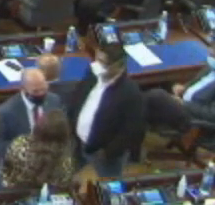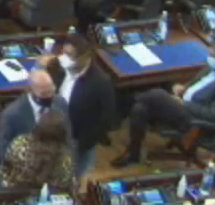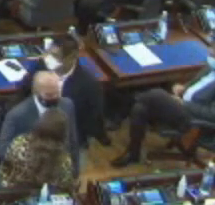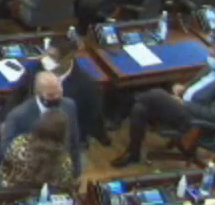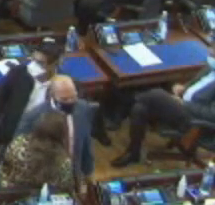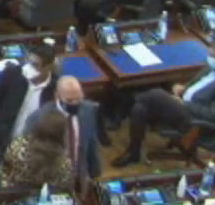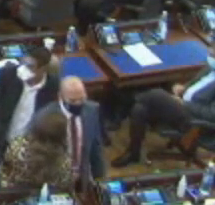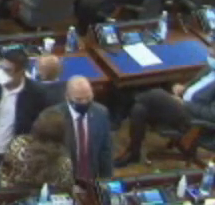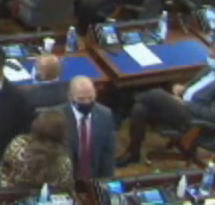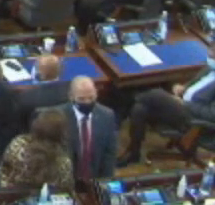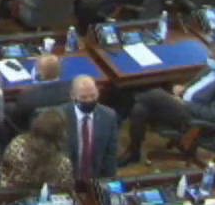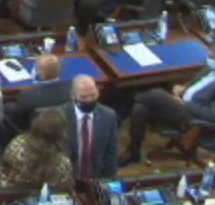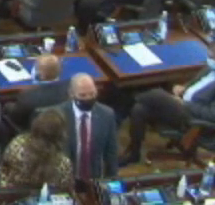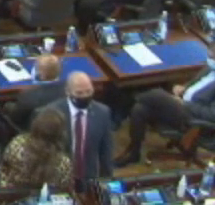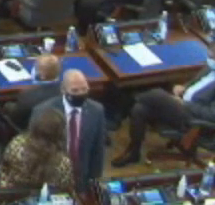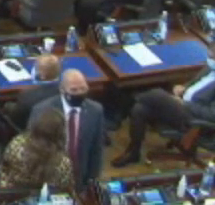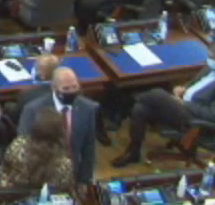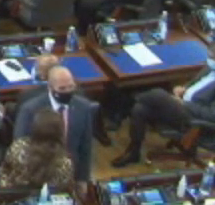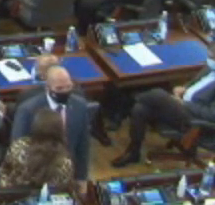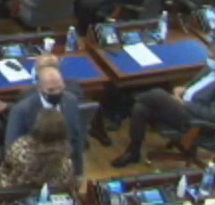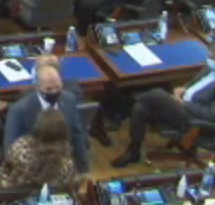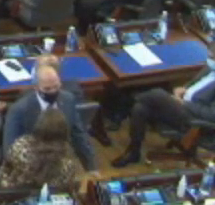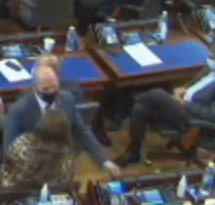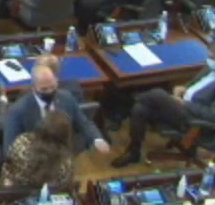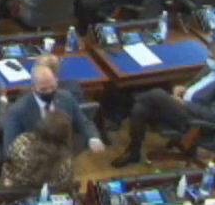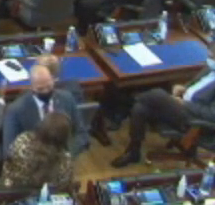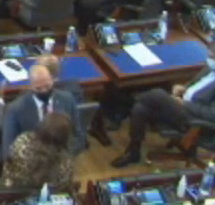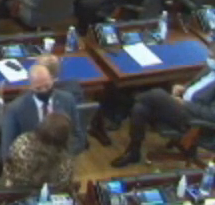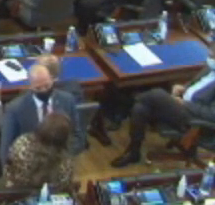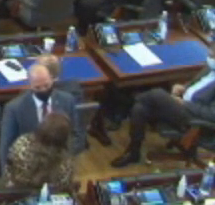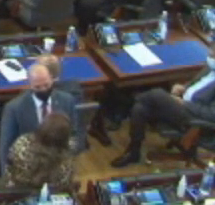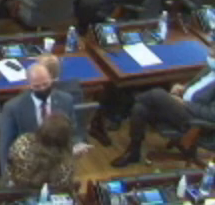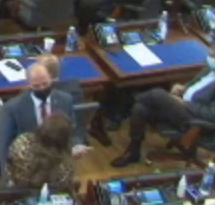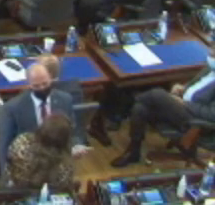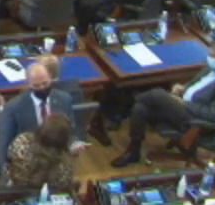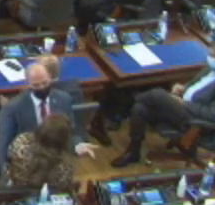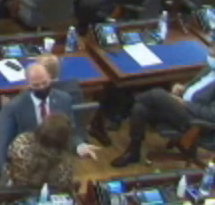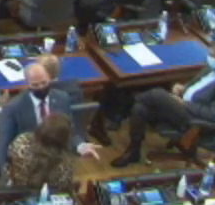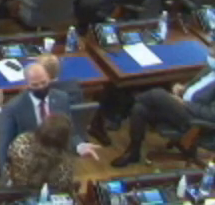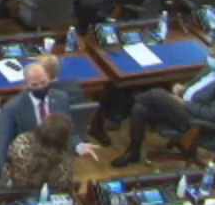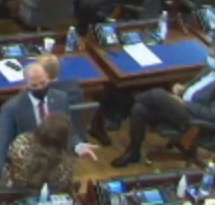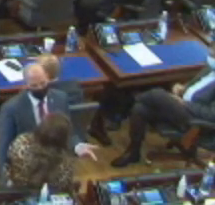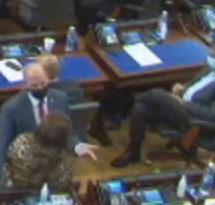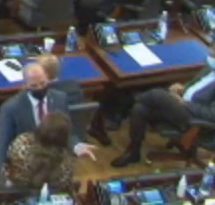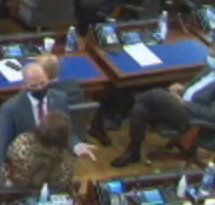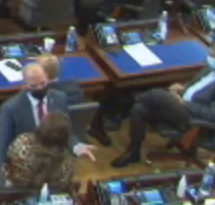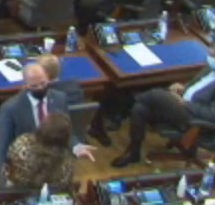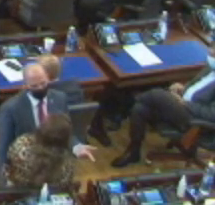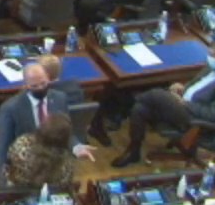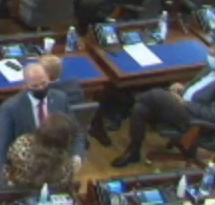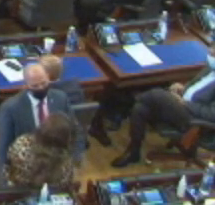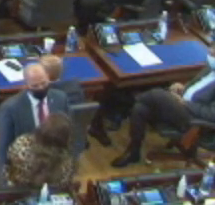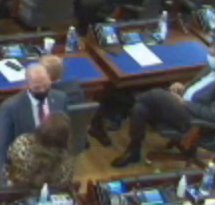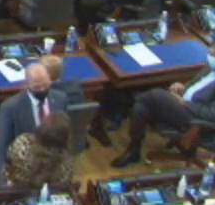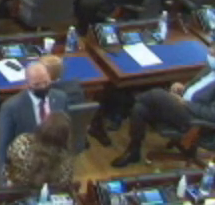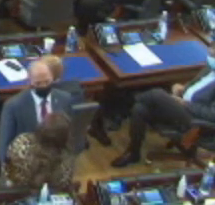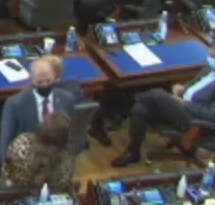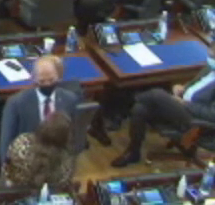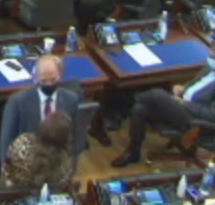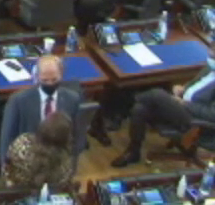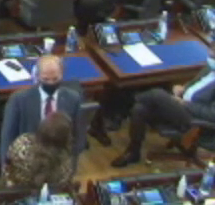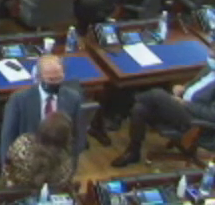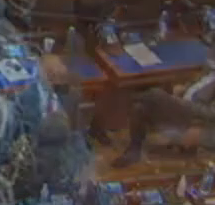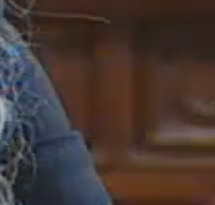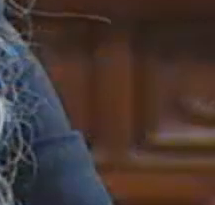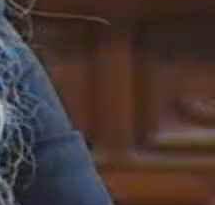medios. Como comisión consideramos que estas reformas son solo el inicio de muchas cosas más en las que